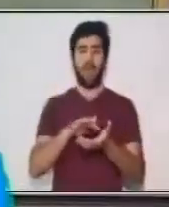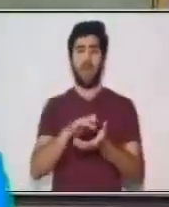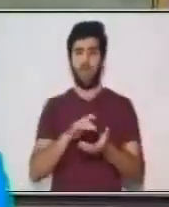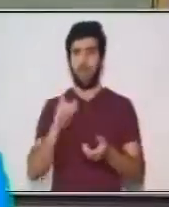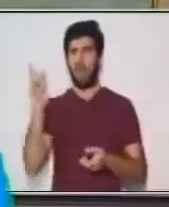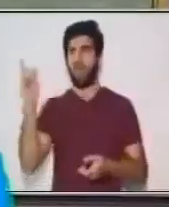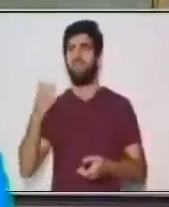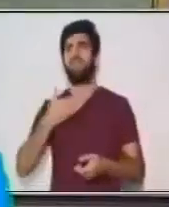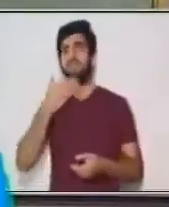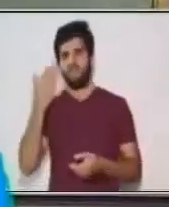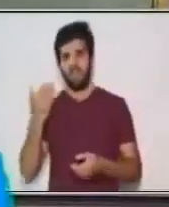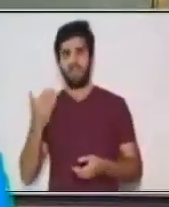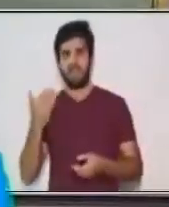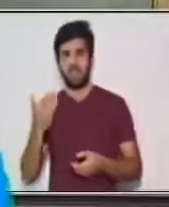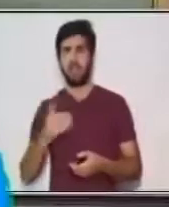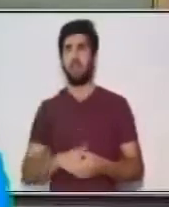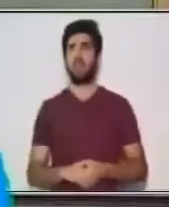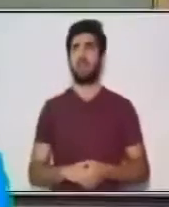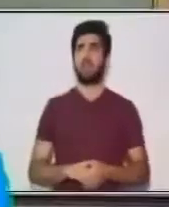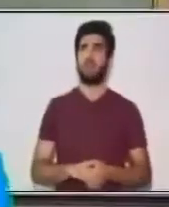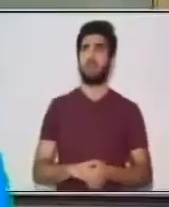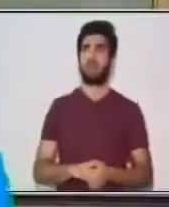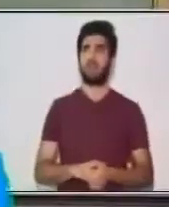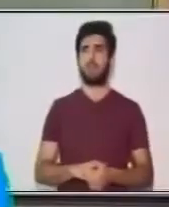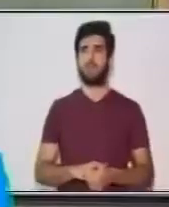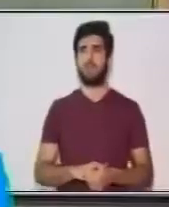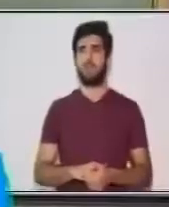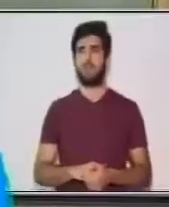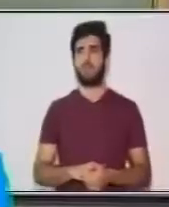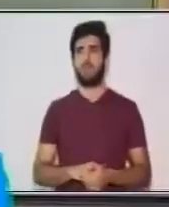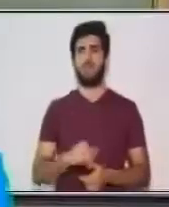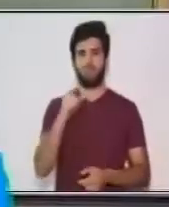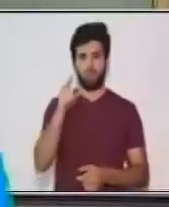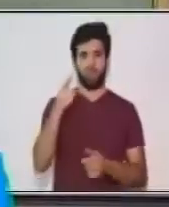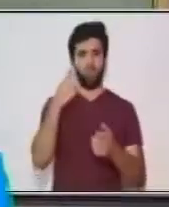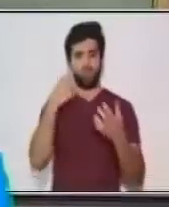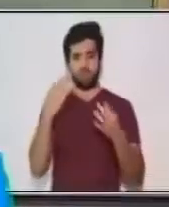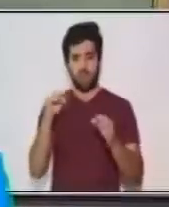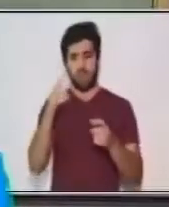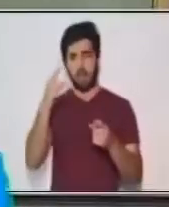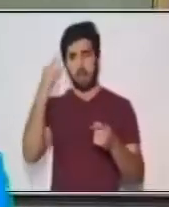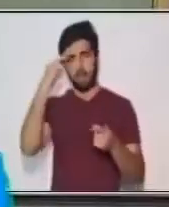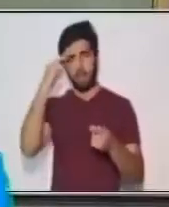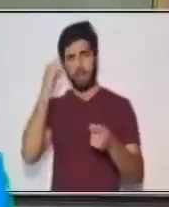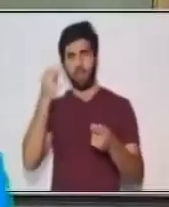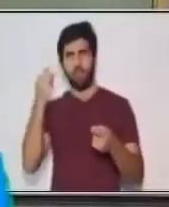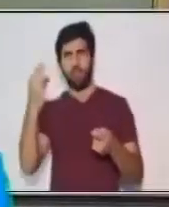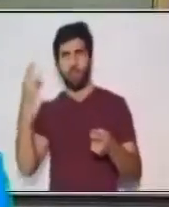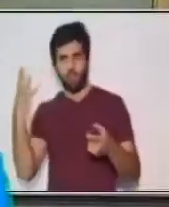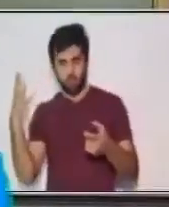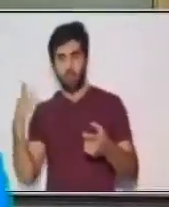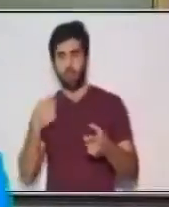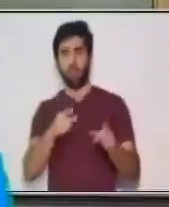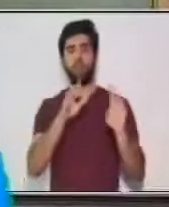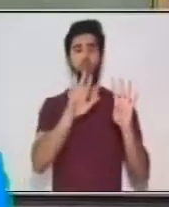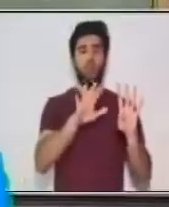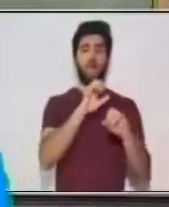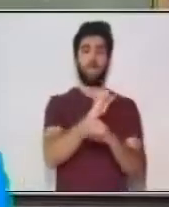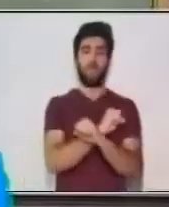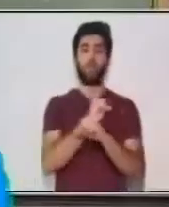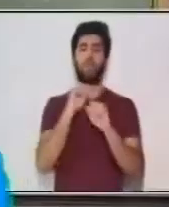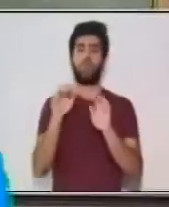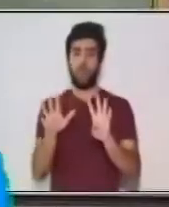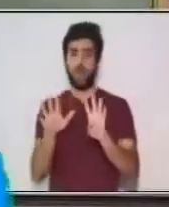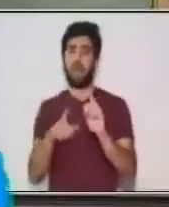muy fácil. No vamos a necesitar una calculadora para trátalo de hacer mentalmente. 9 por 9 y